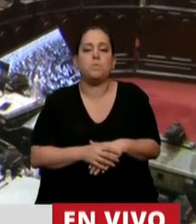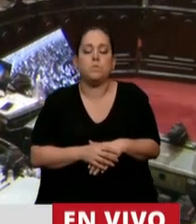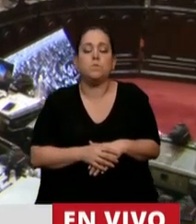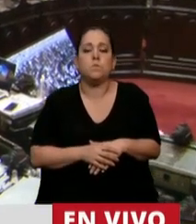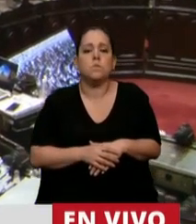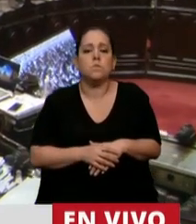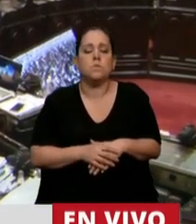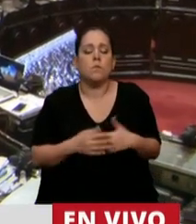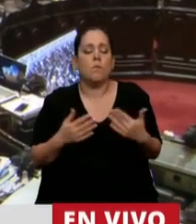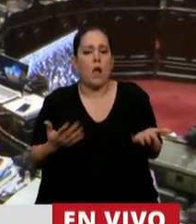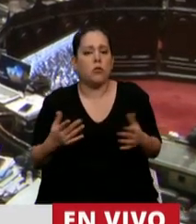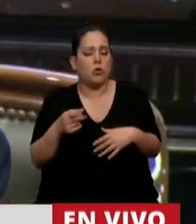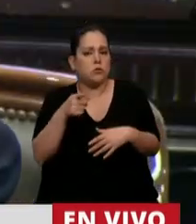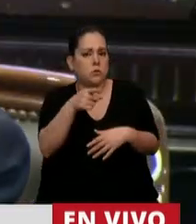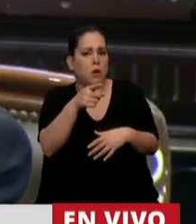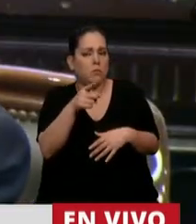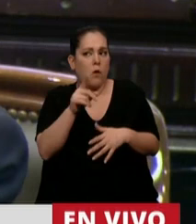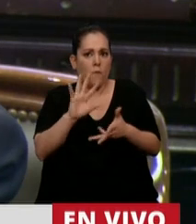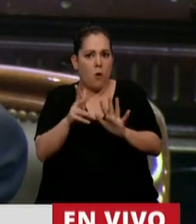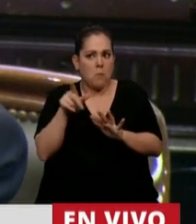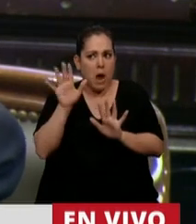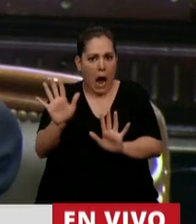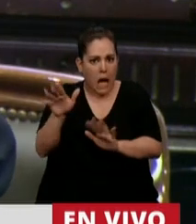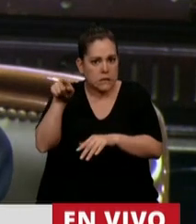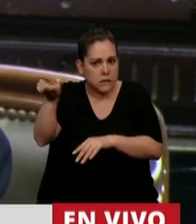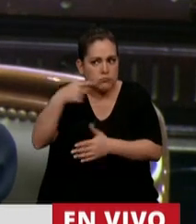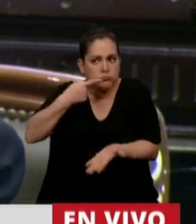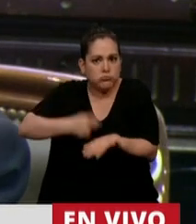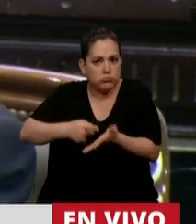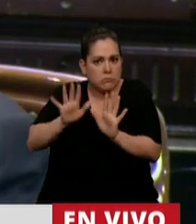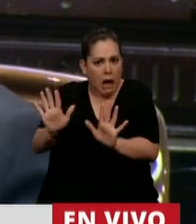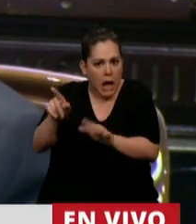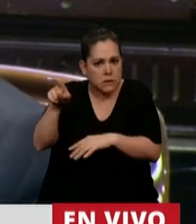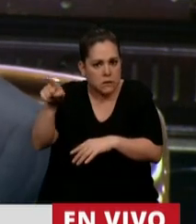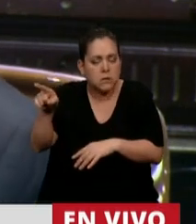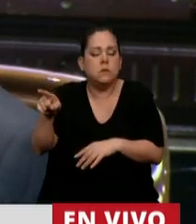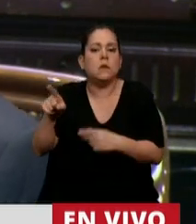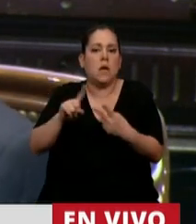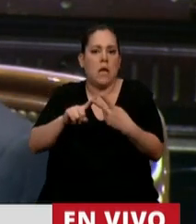si con toda claridad esta es la postura y si con toda claridad